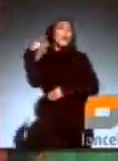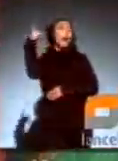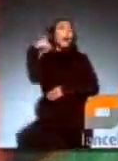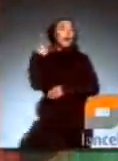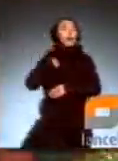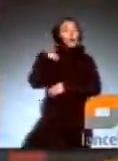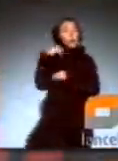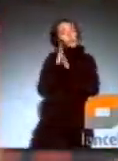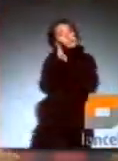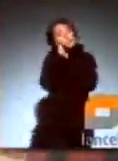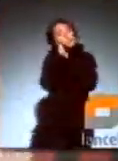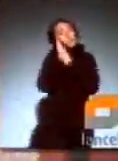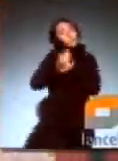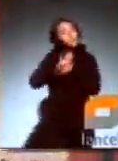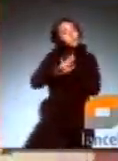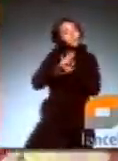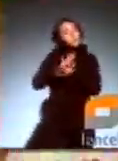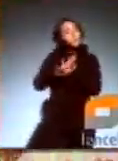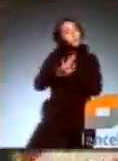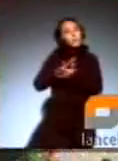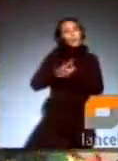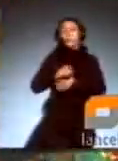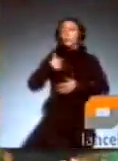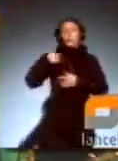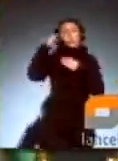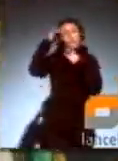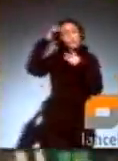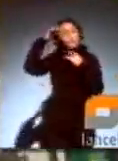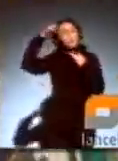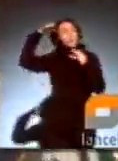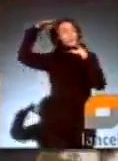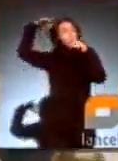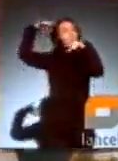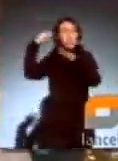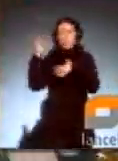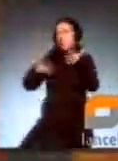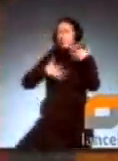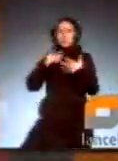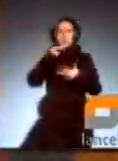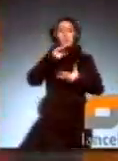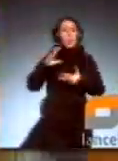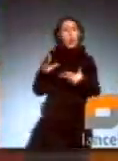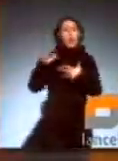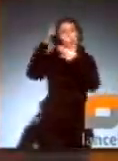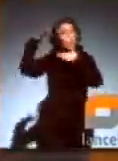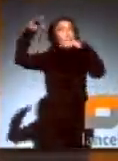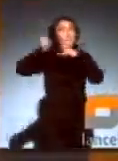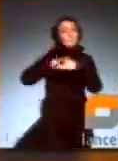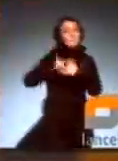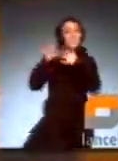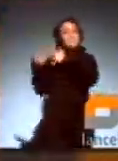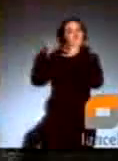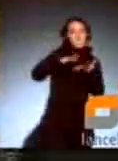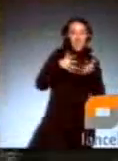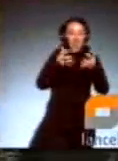Estoy durmiendo, le daba rienda suelta y pensé por qué no escribir con este sueño una letra.